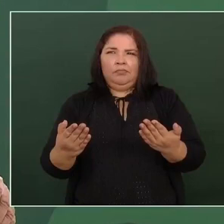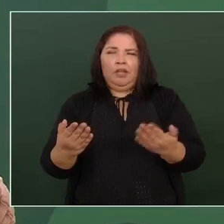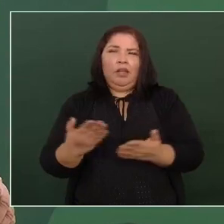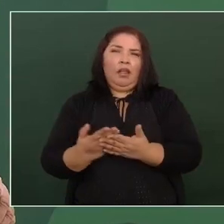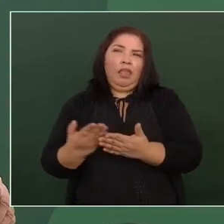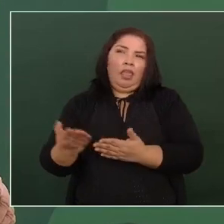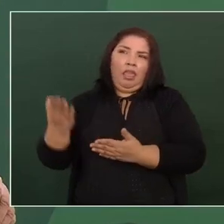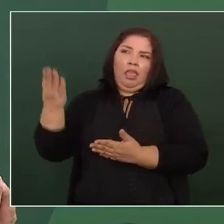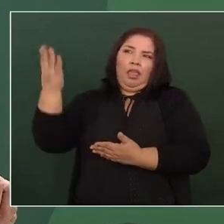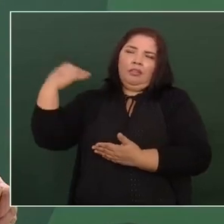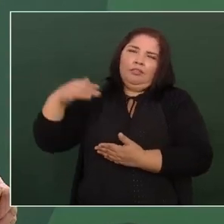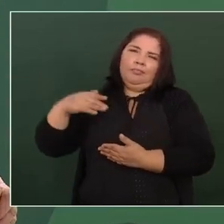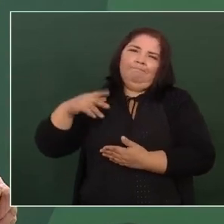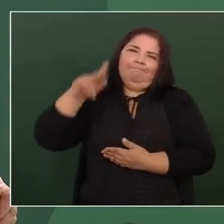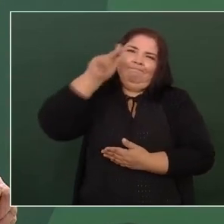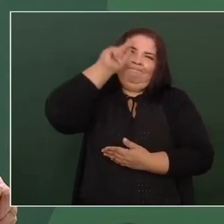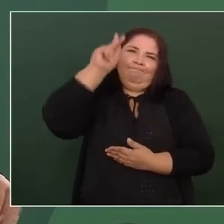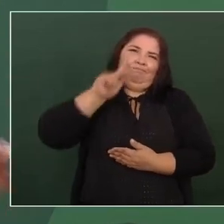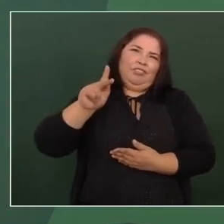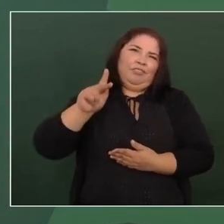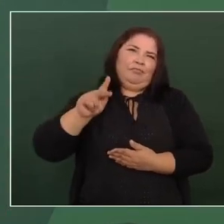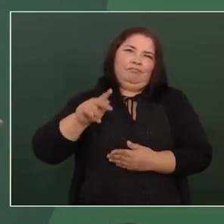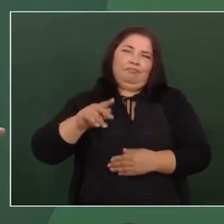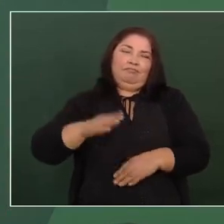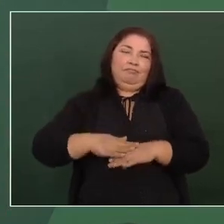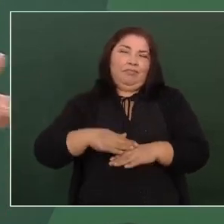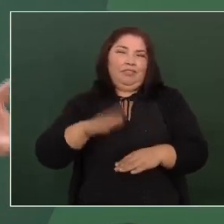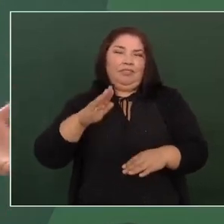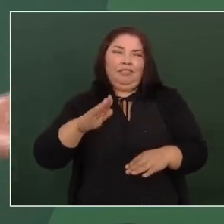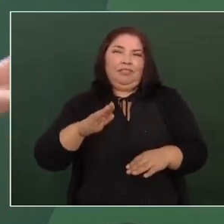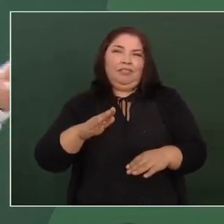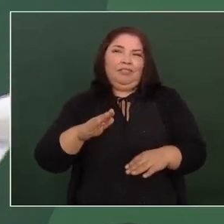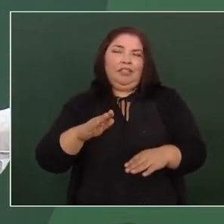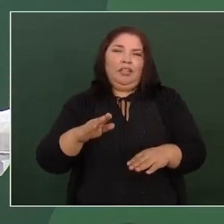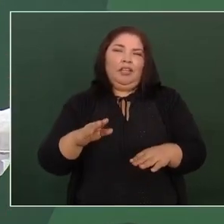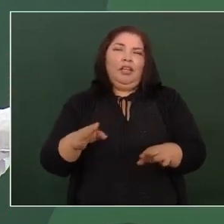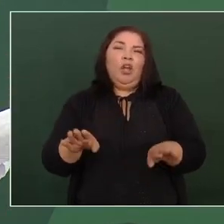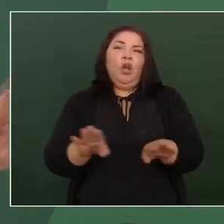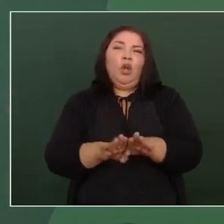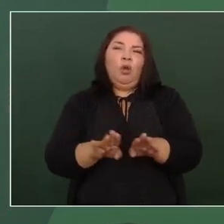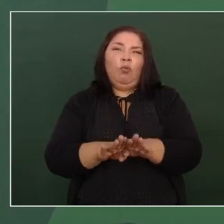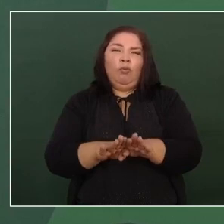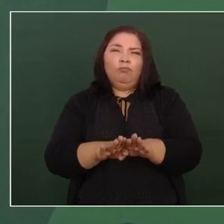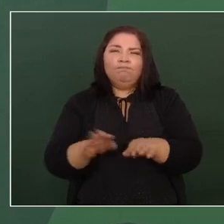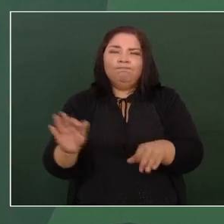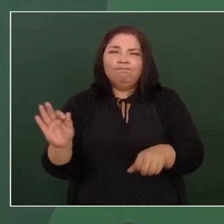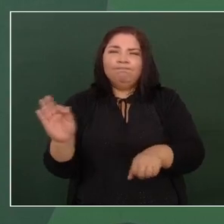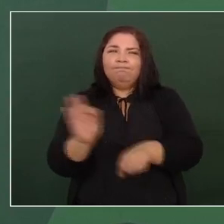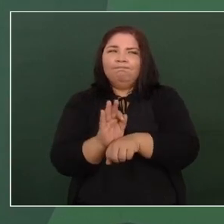antes era peor, porque cómo se defendía